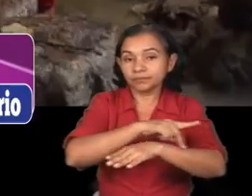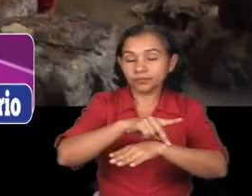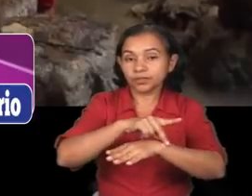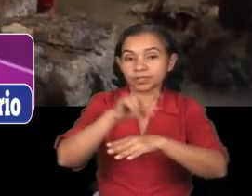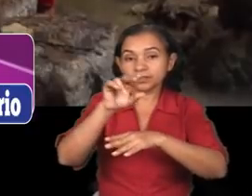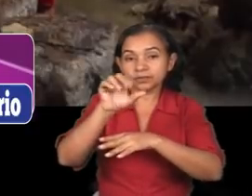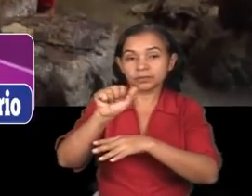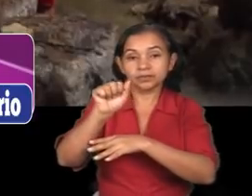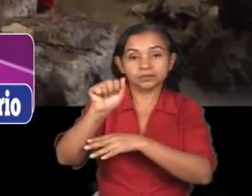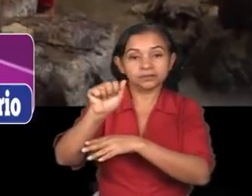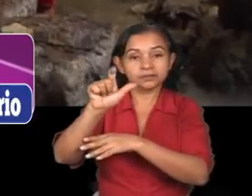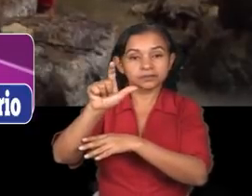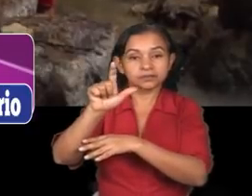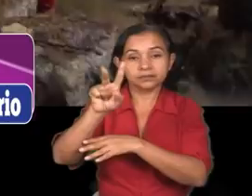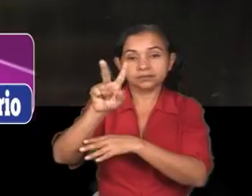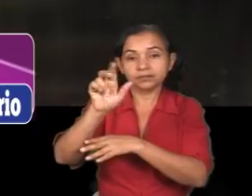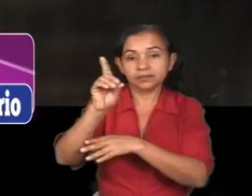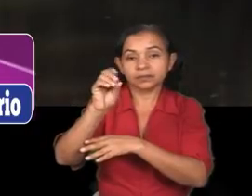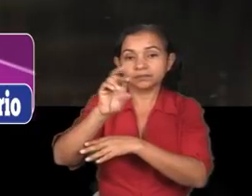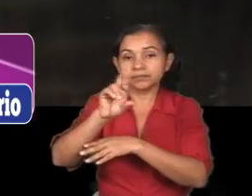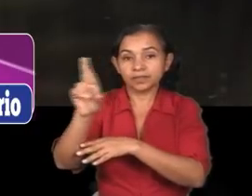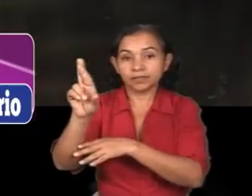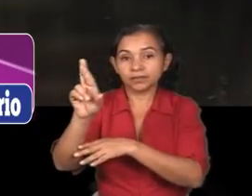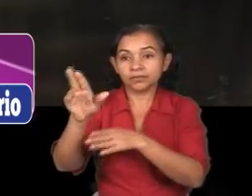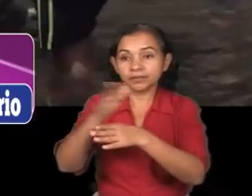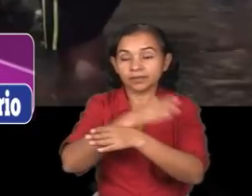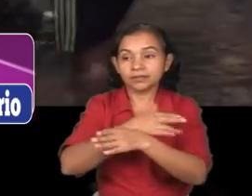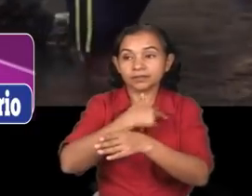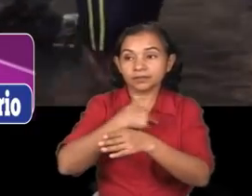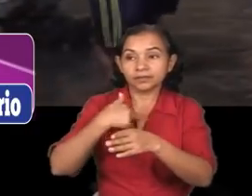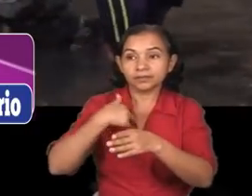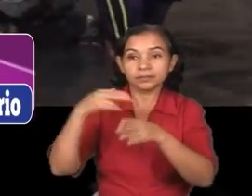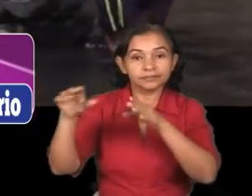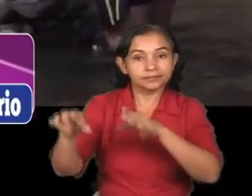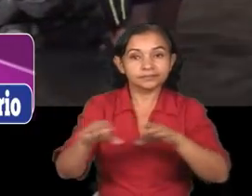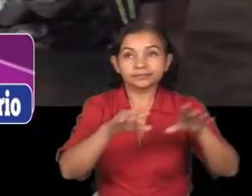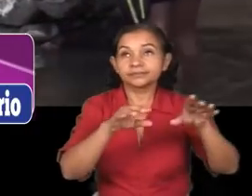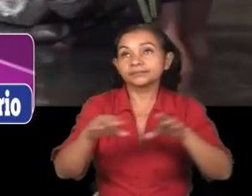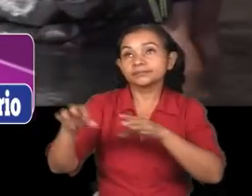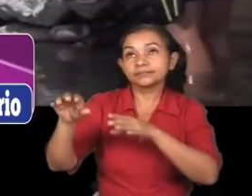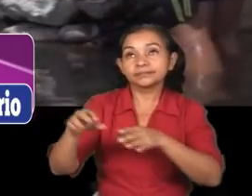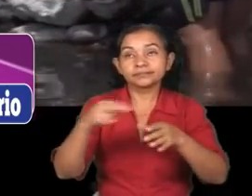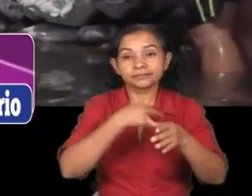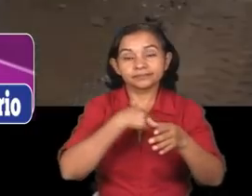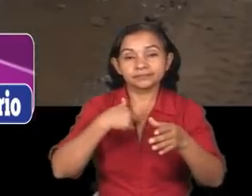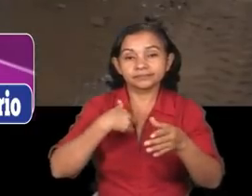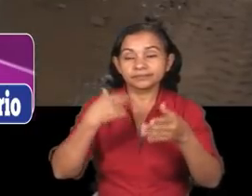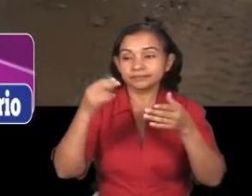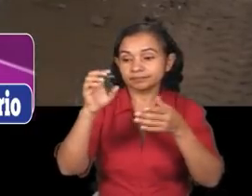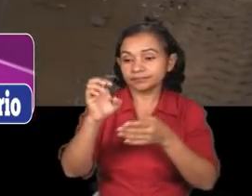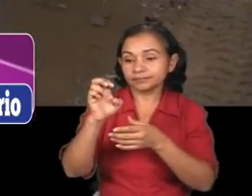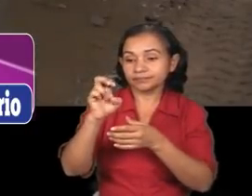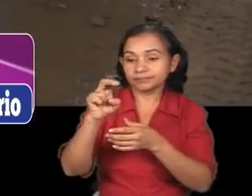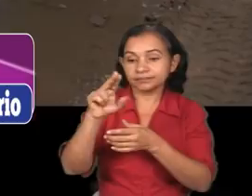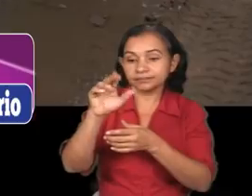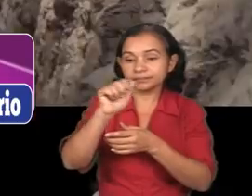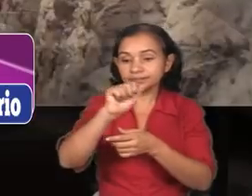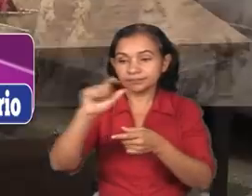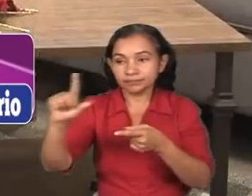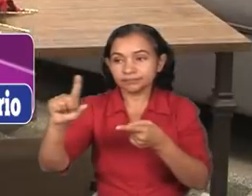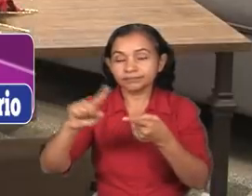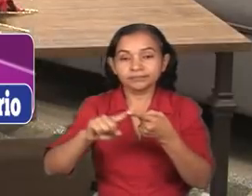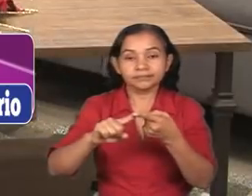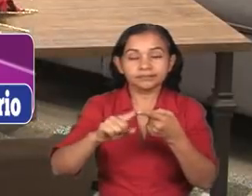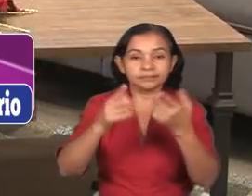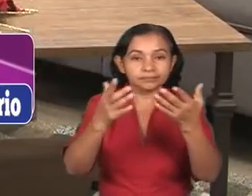duda alguna no podría existir si no estuviesen previamente realizadas todas estas acciones, en principio por ENACAL, después articulado. Y